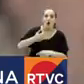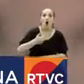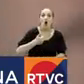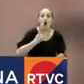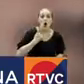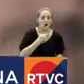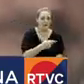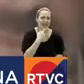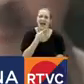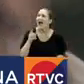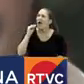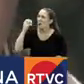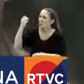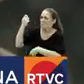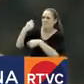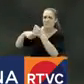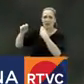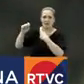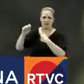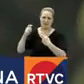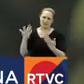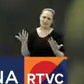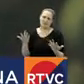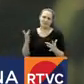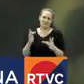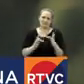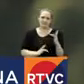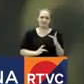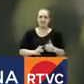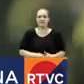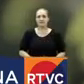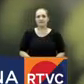locura! Porque aprendí